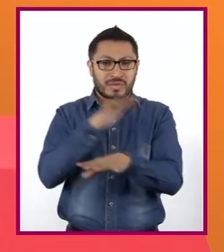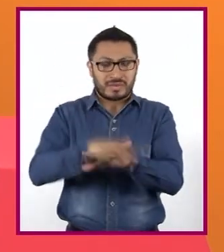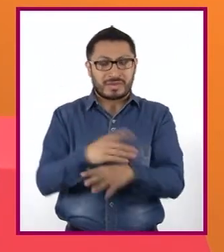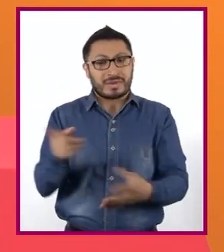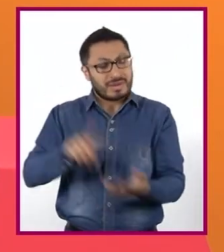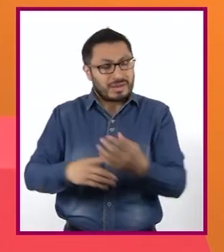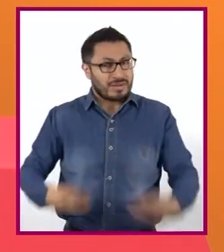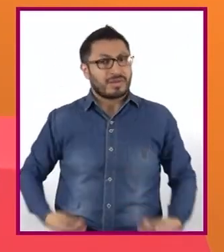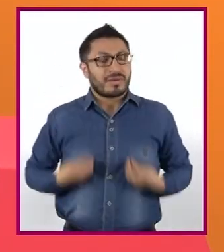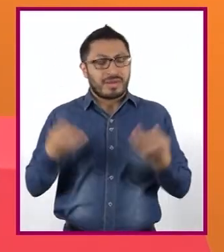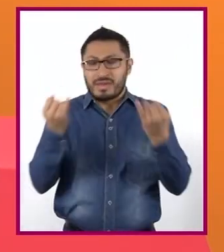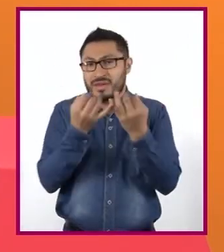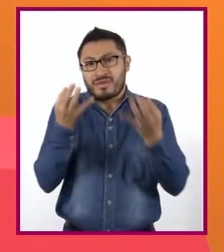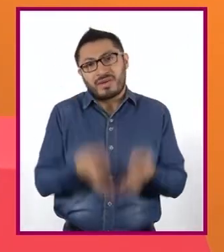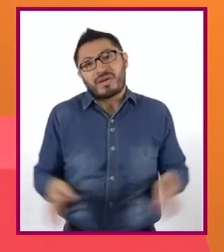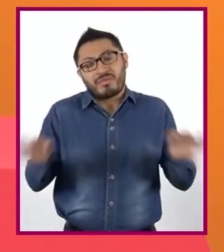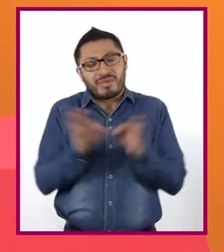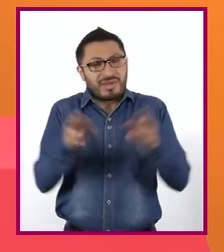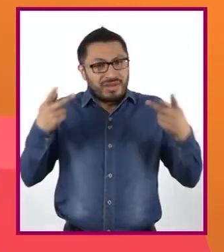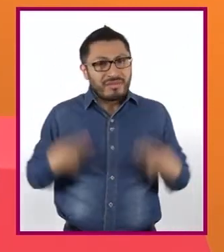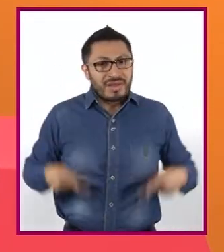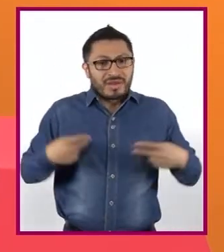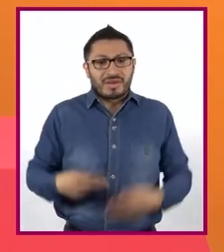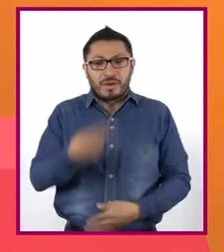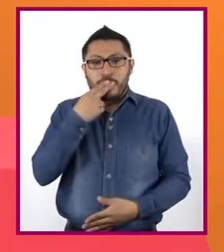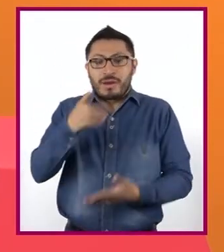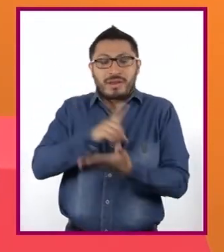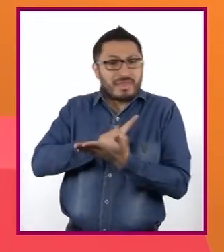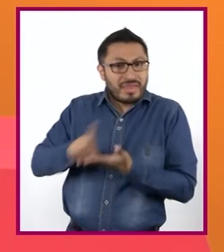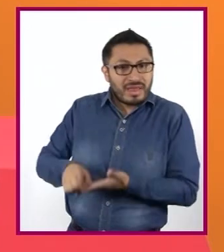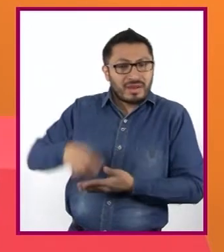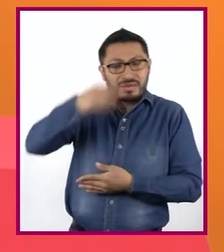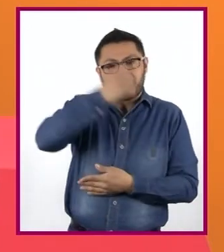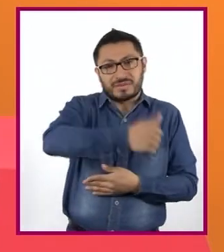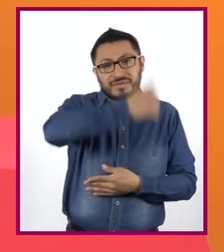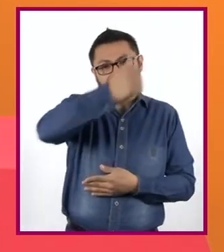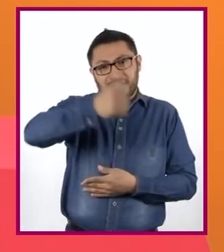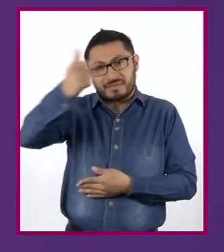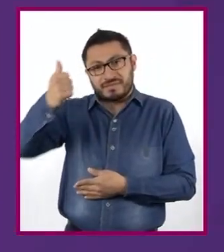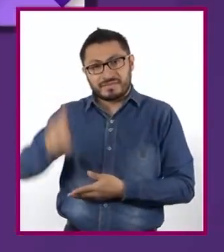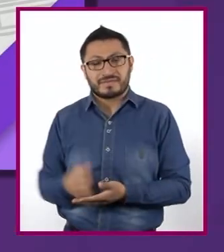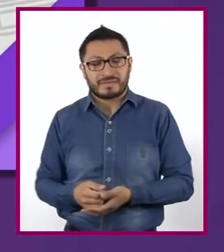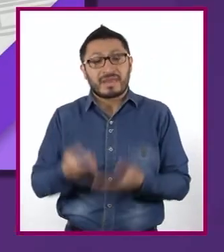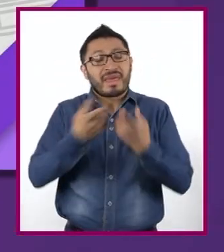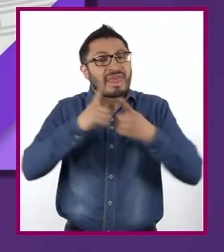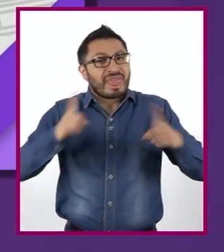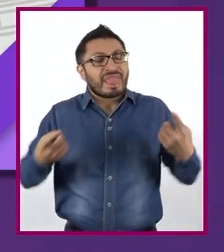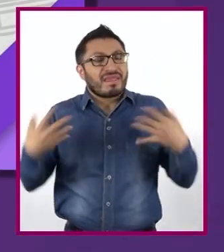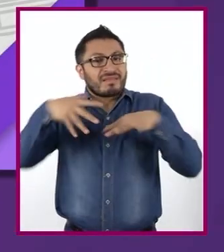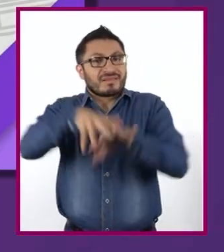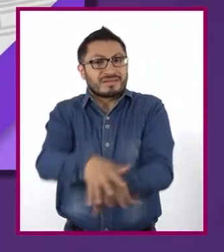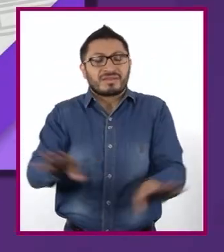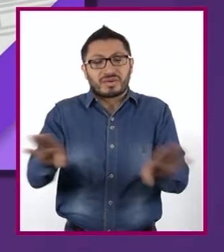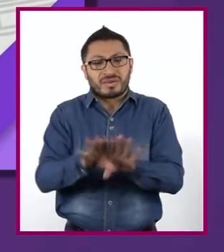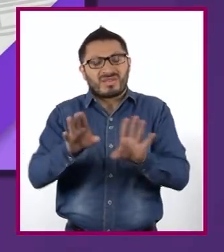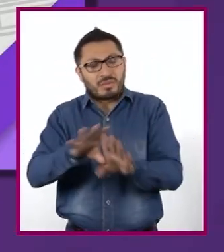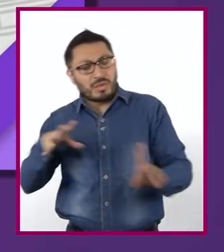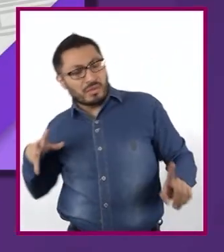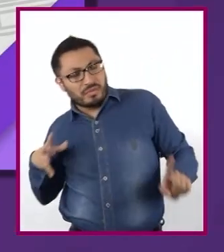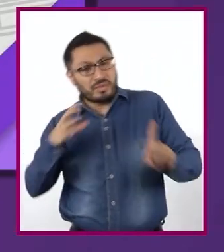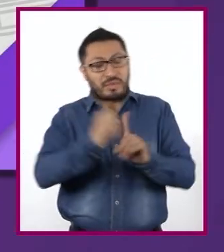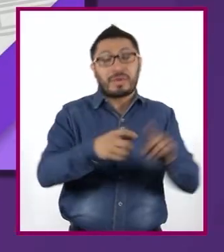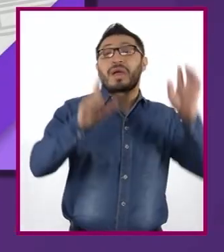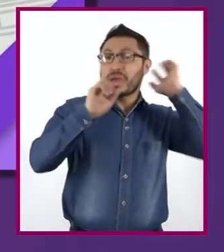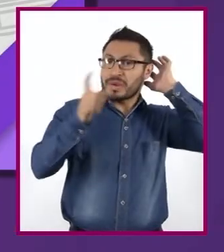es importante que las personas puedan ejercer sus derechos en cada una de ellas. El desarrollo integral se alcanza cuando las